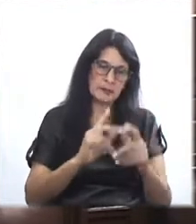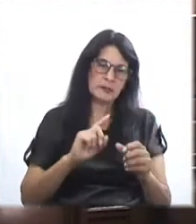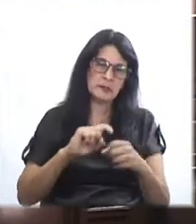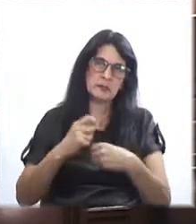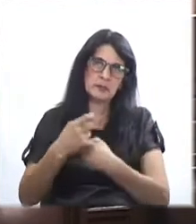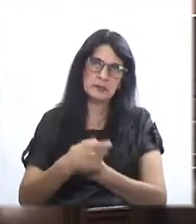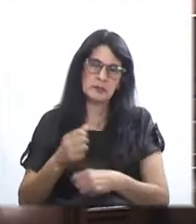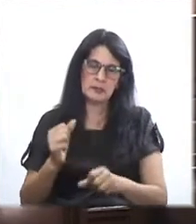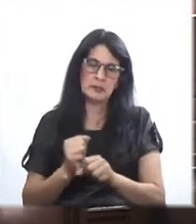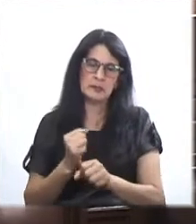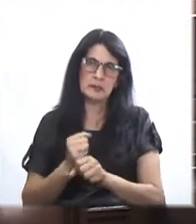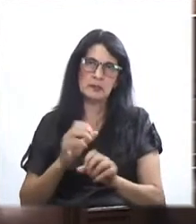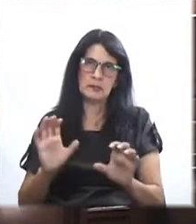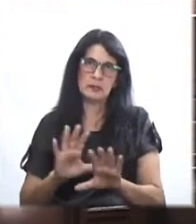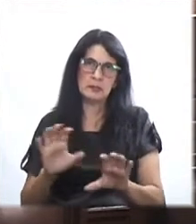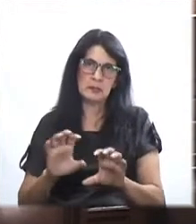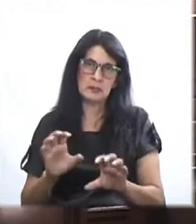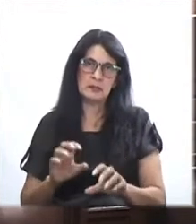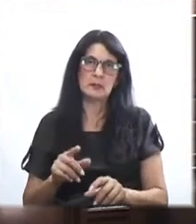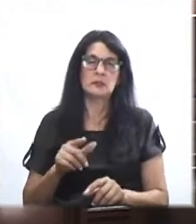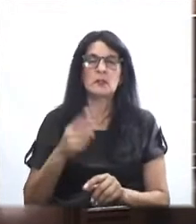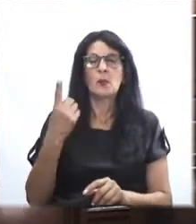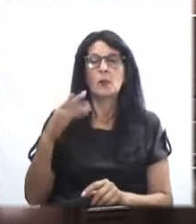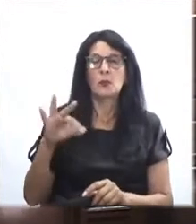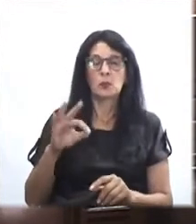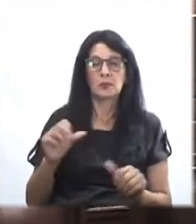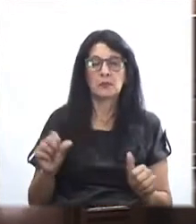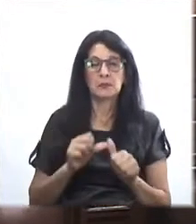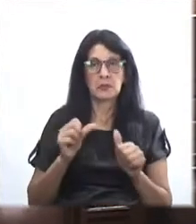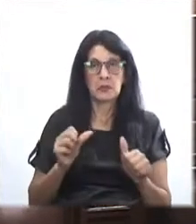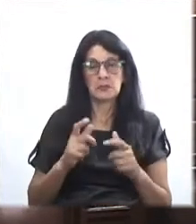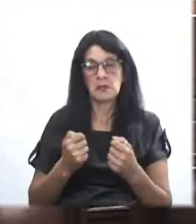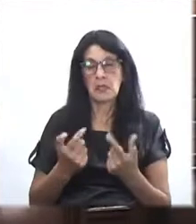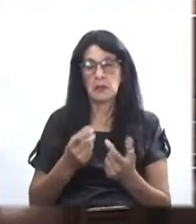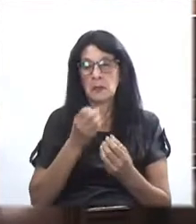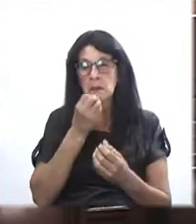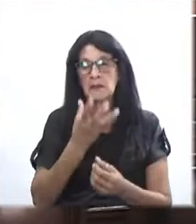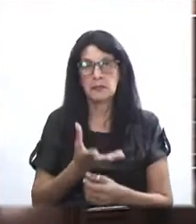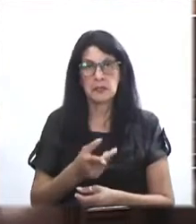empleados y empleadores, lo único que hace es darle beneficios.